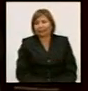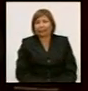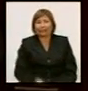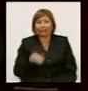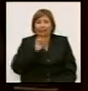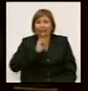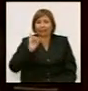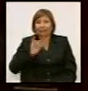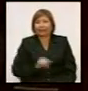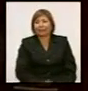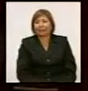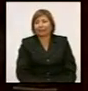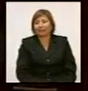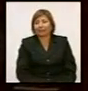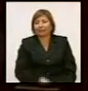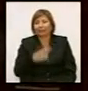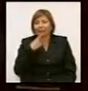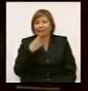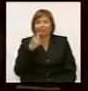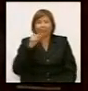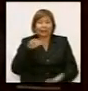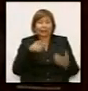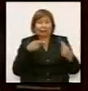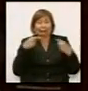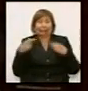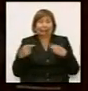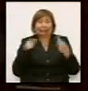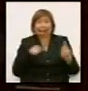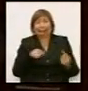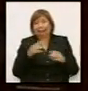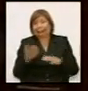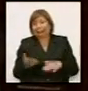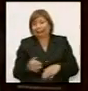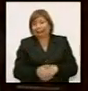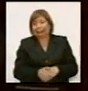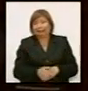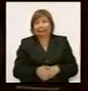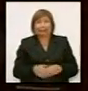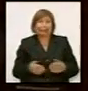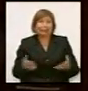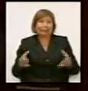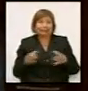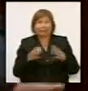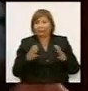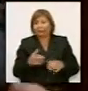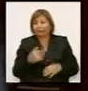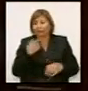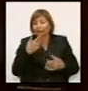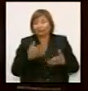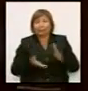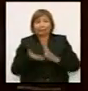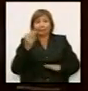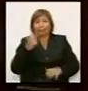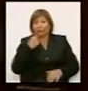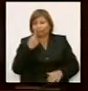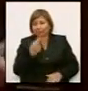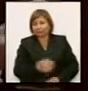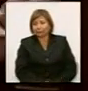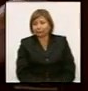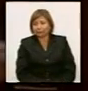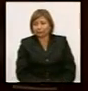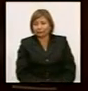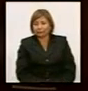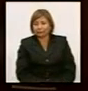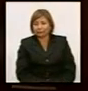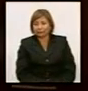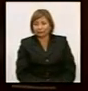izquierda. Esto es la muerte de la Asamblea Constituyente. Y de repente le dije, con